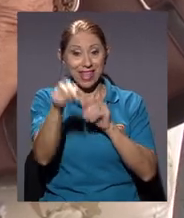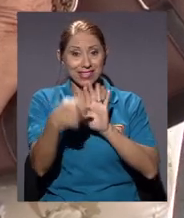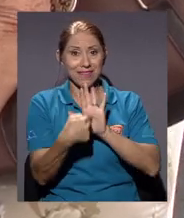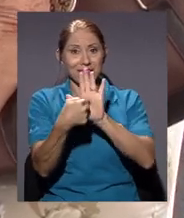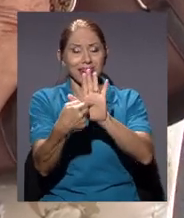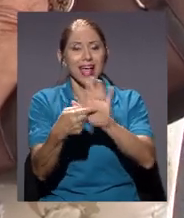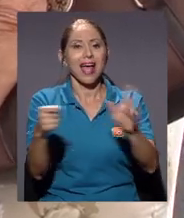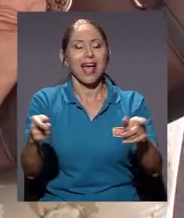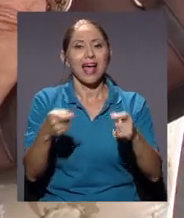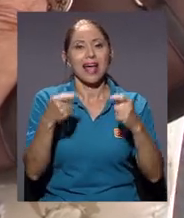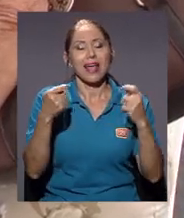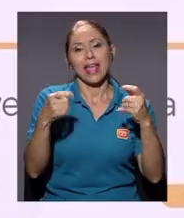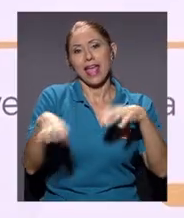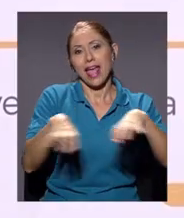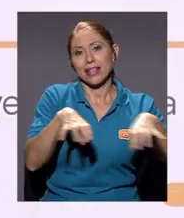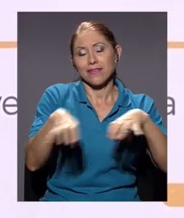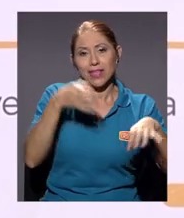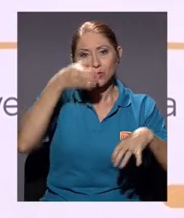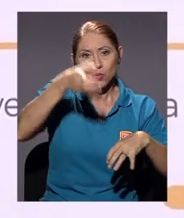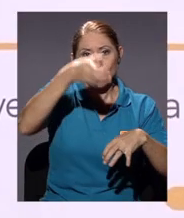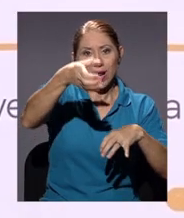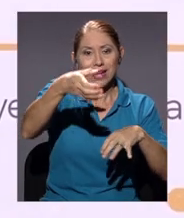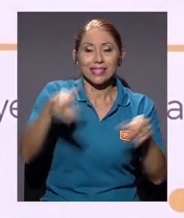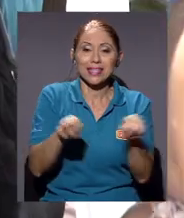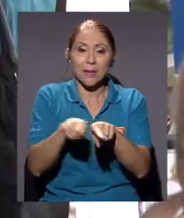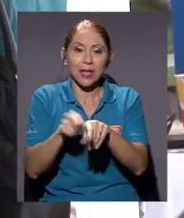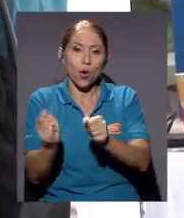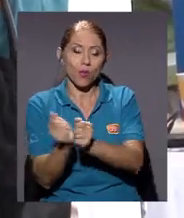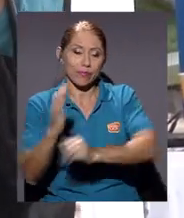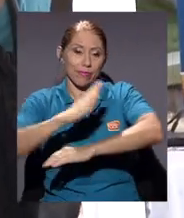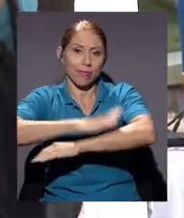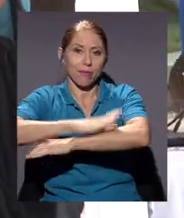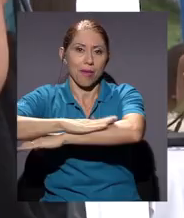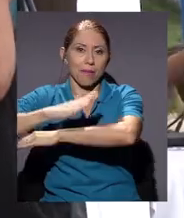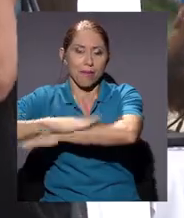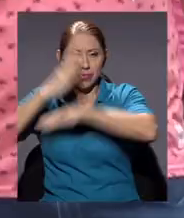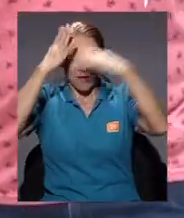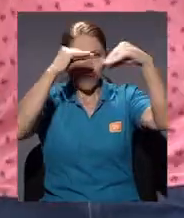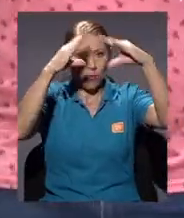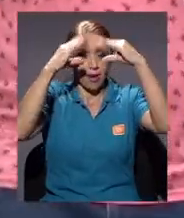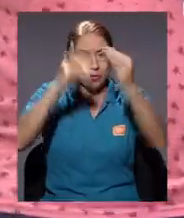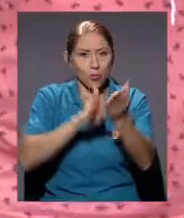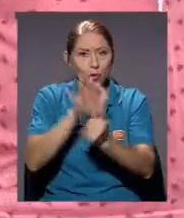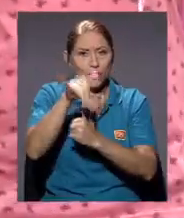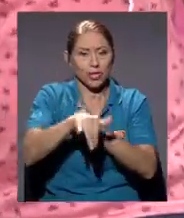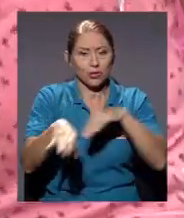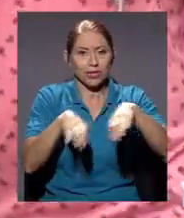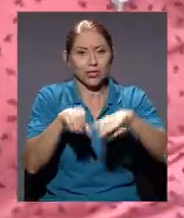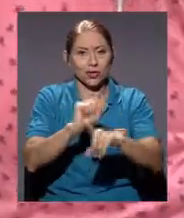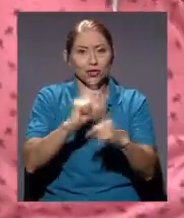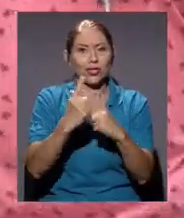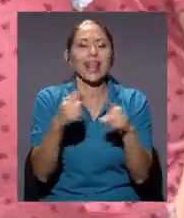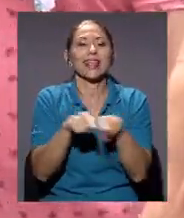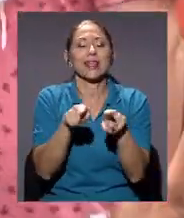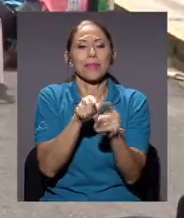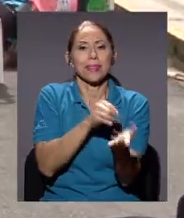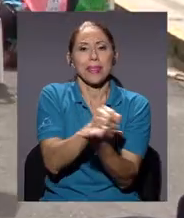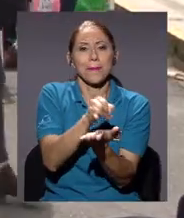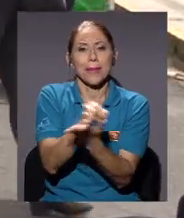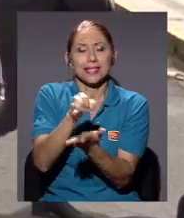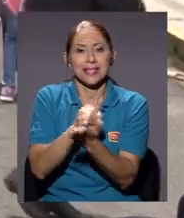las actividades culturales se combinaron con los puestos informativos de los proyectos de acción social e investigación desarrollados en la